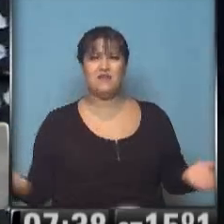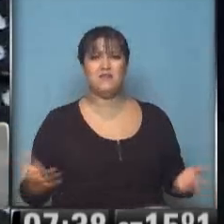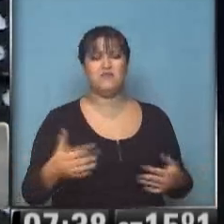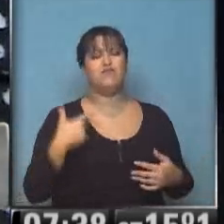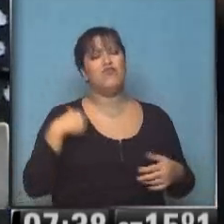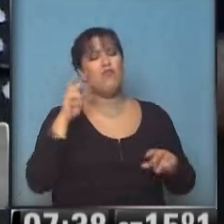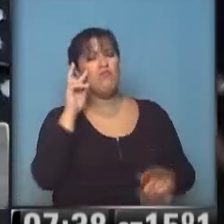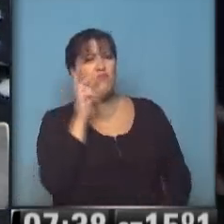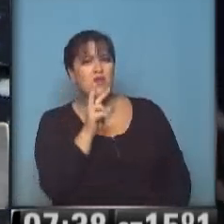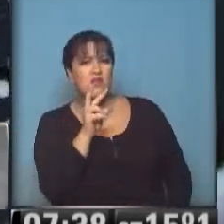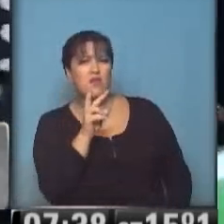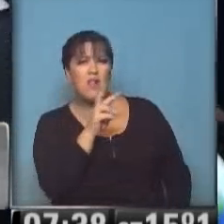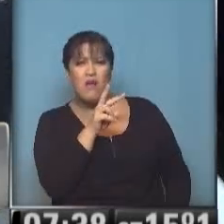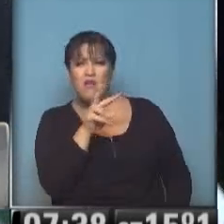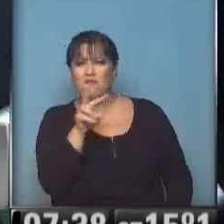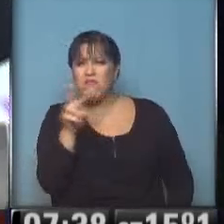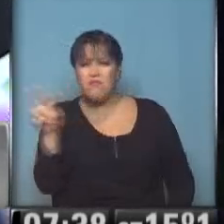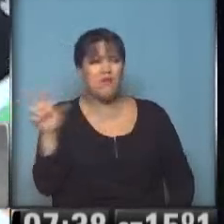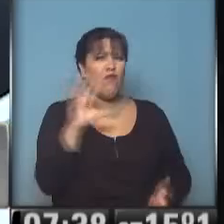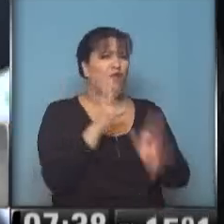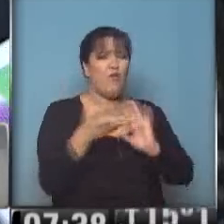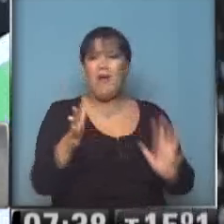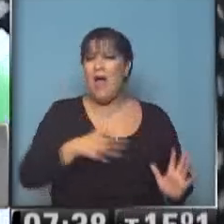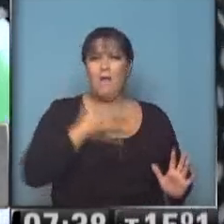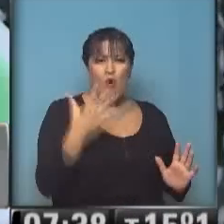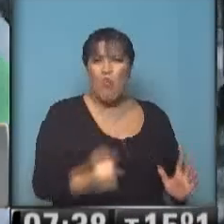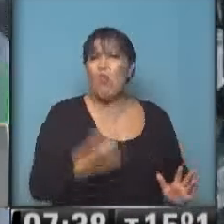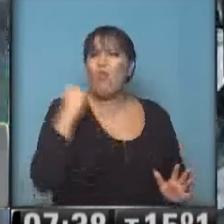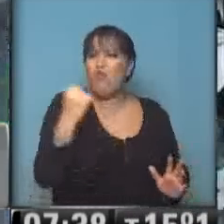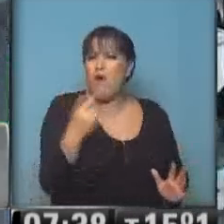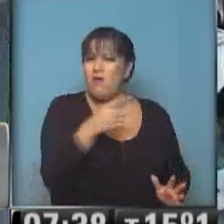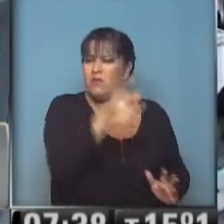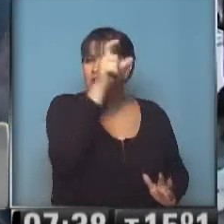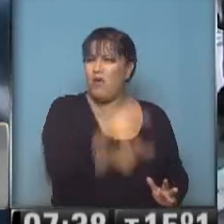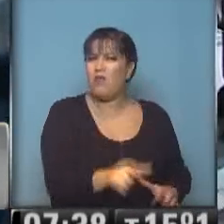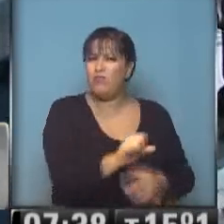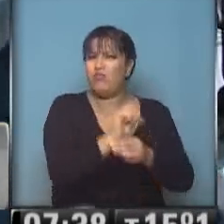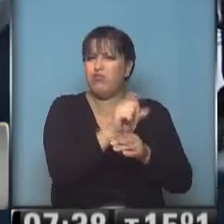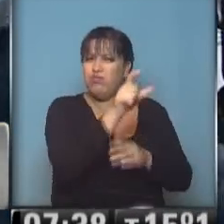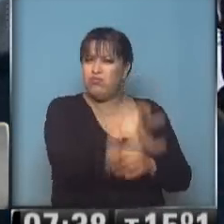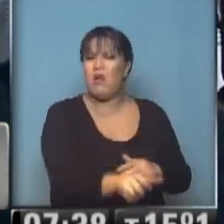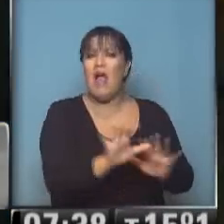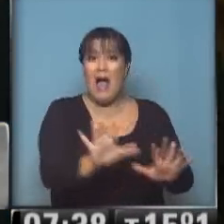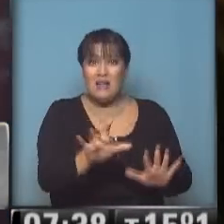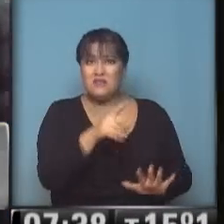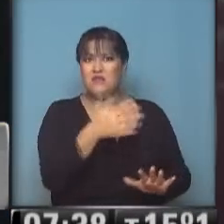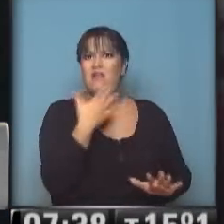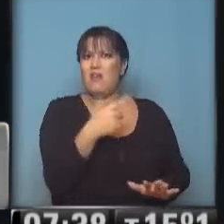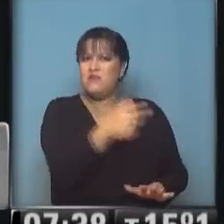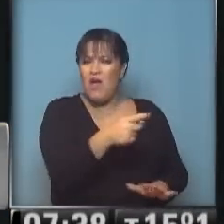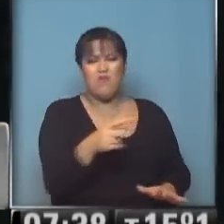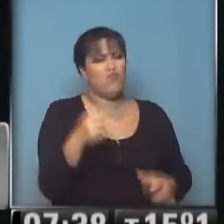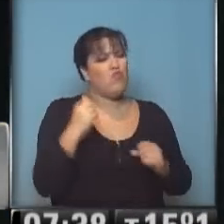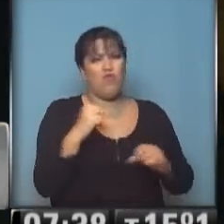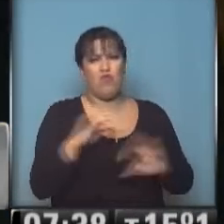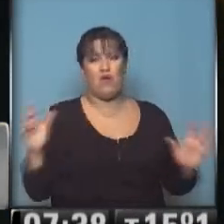rato mirando ese amor, porque es muy fuerte que un artista deje eso en la gente, ¿no? Yo decía